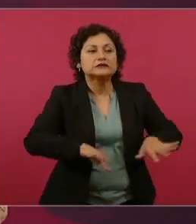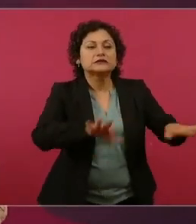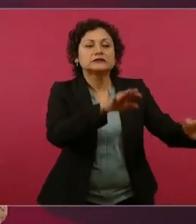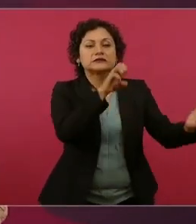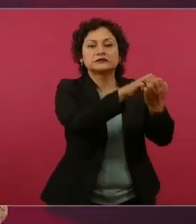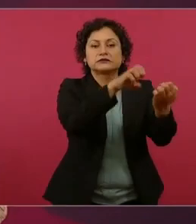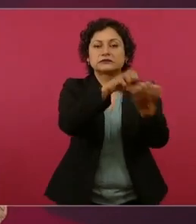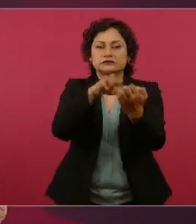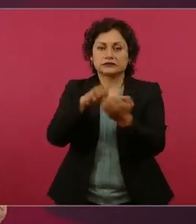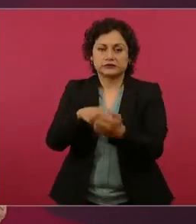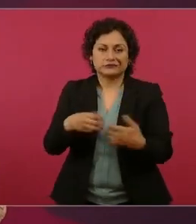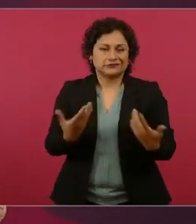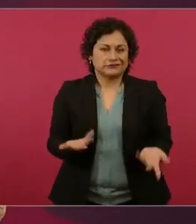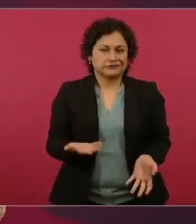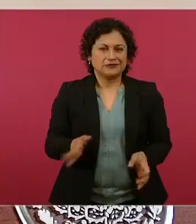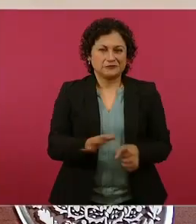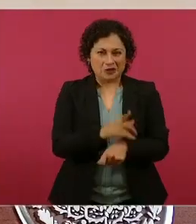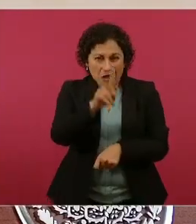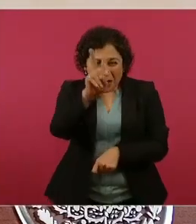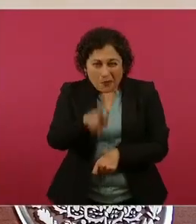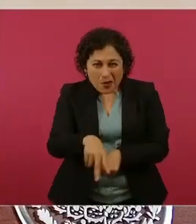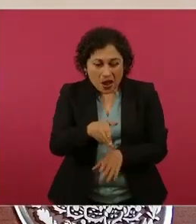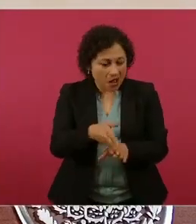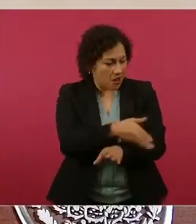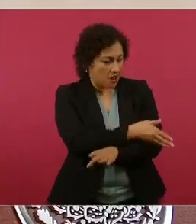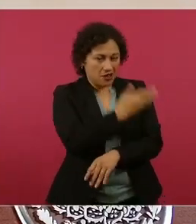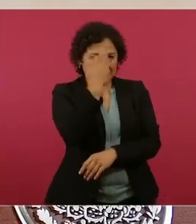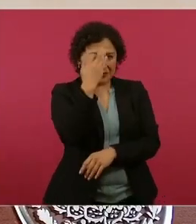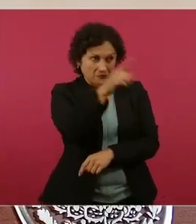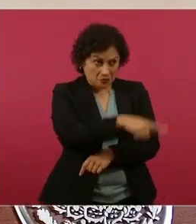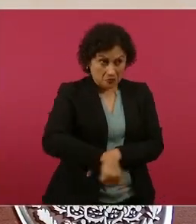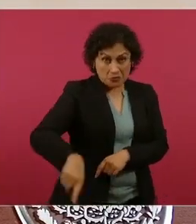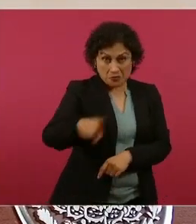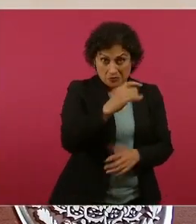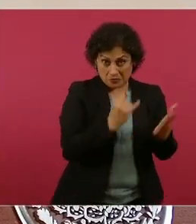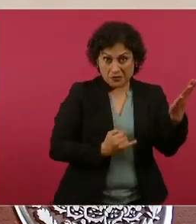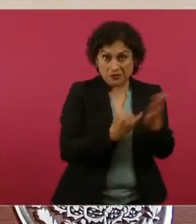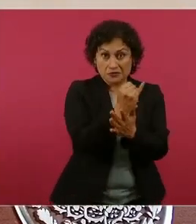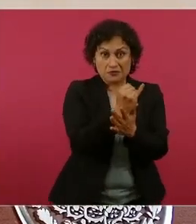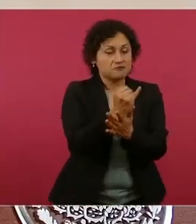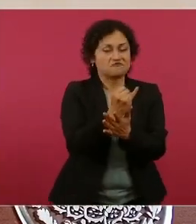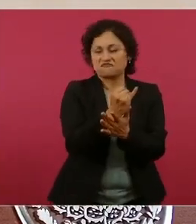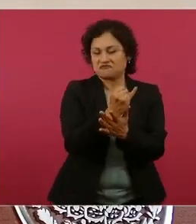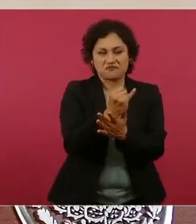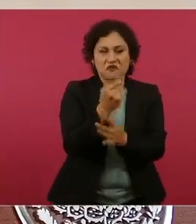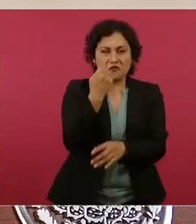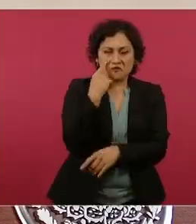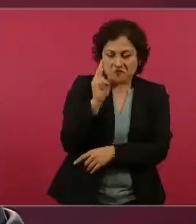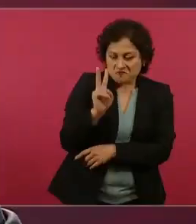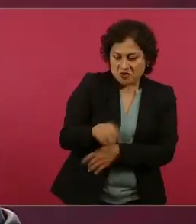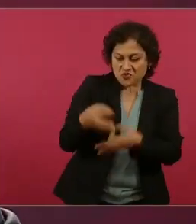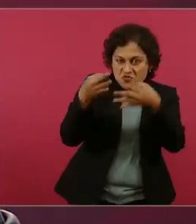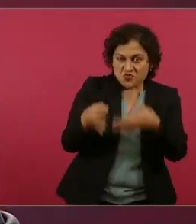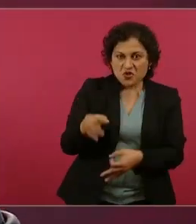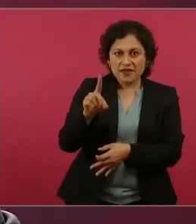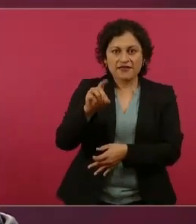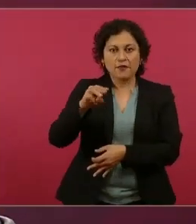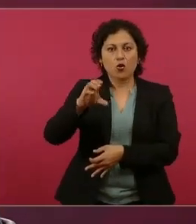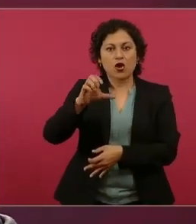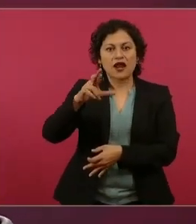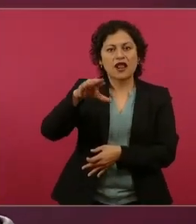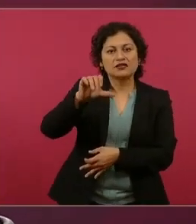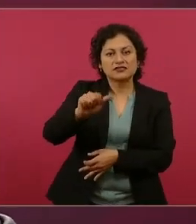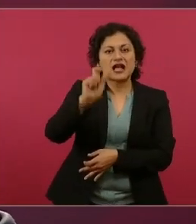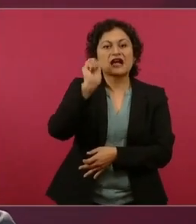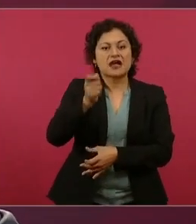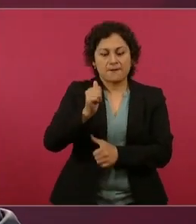porque no dominaba el pueblo. La democracia es el gobierno del pueblo, para el pueblo, con el pueblo. Y en